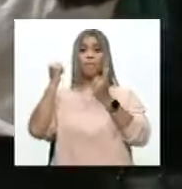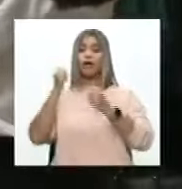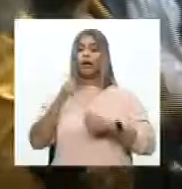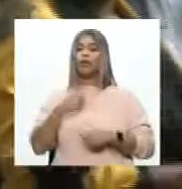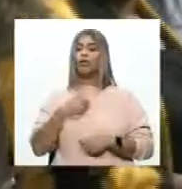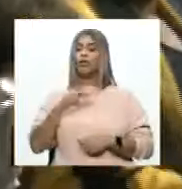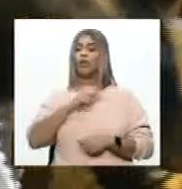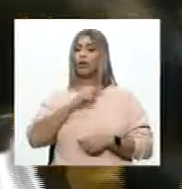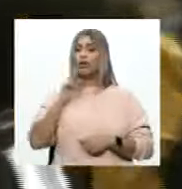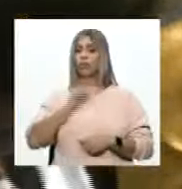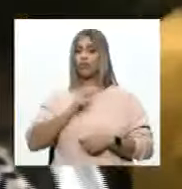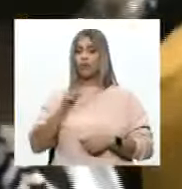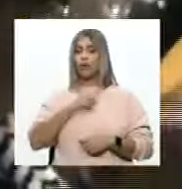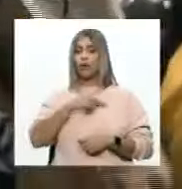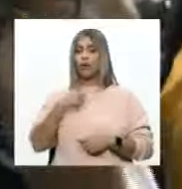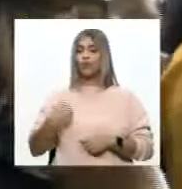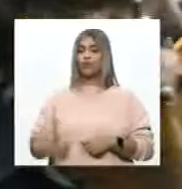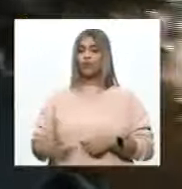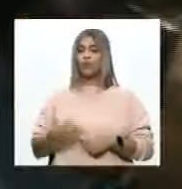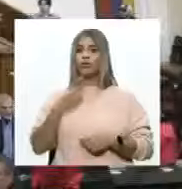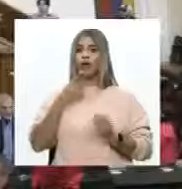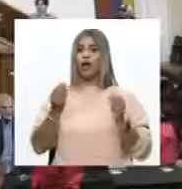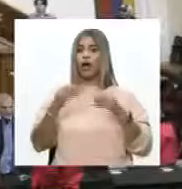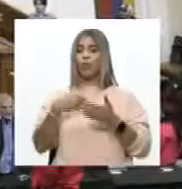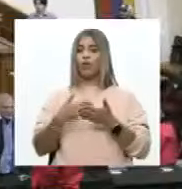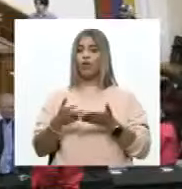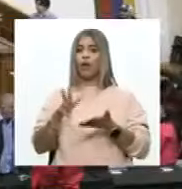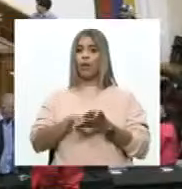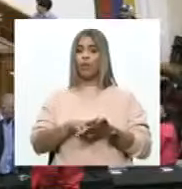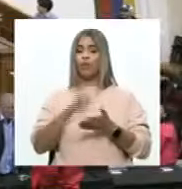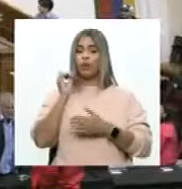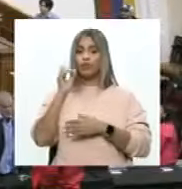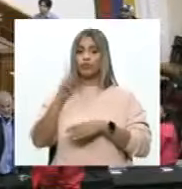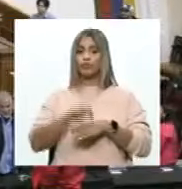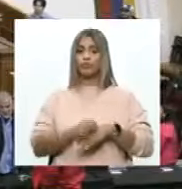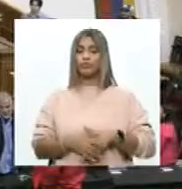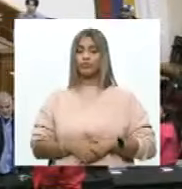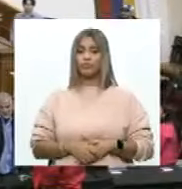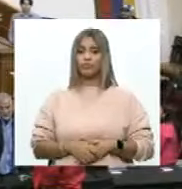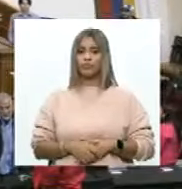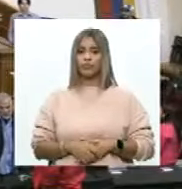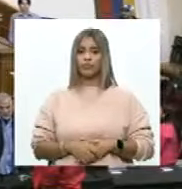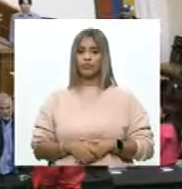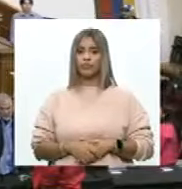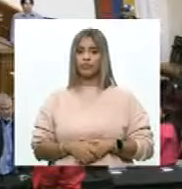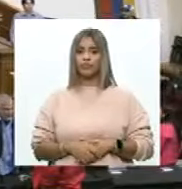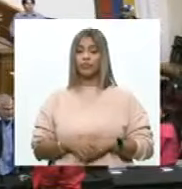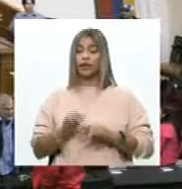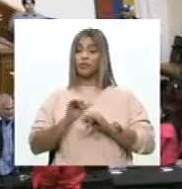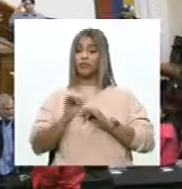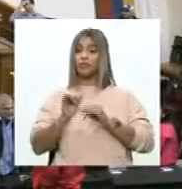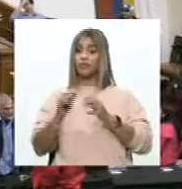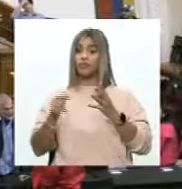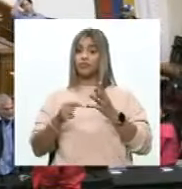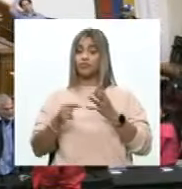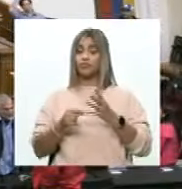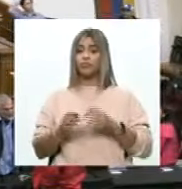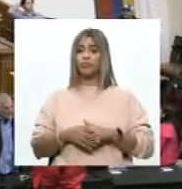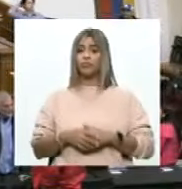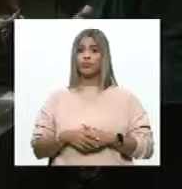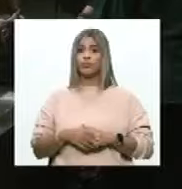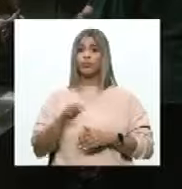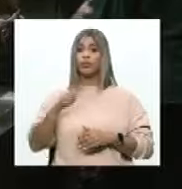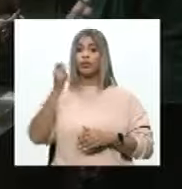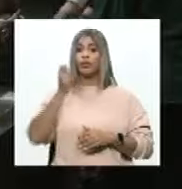República Popular China el acuerdo aprobado por la Asamblea Nacional. Y para finalizar la sesión,